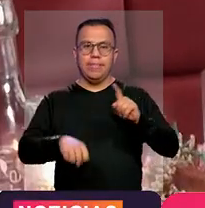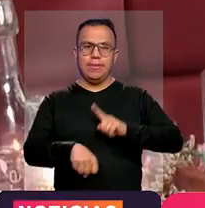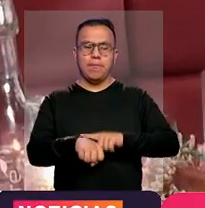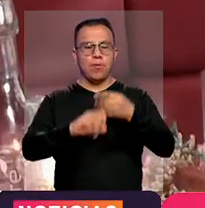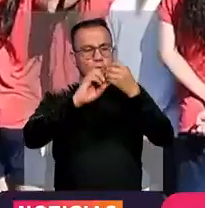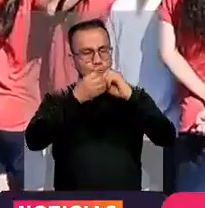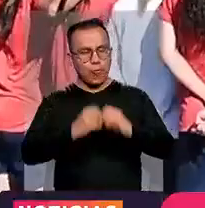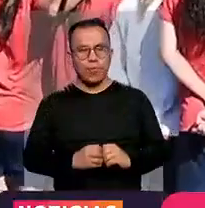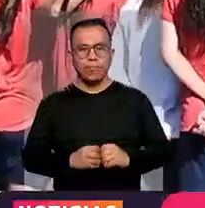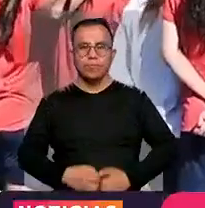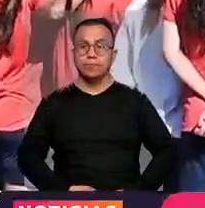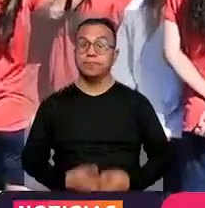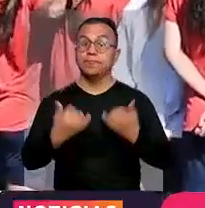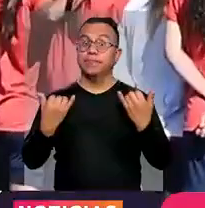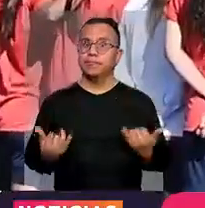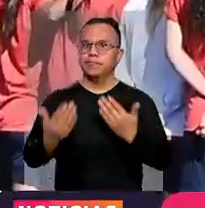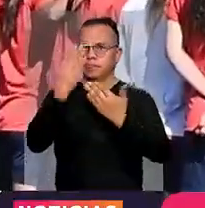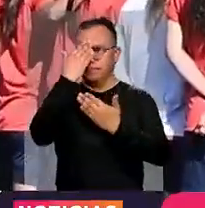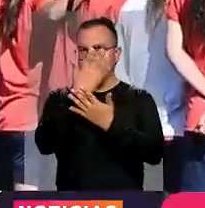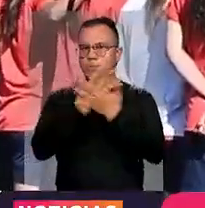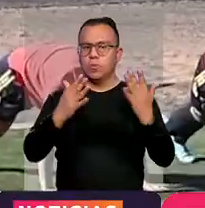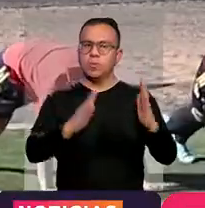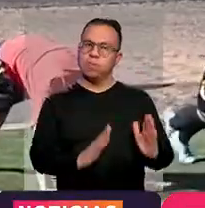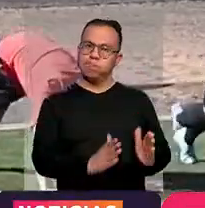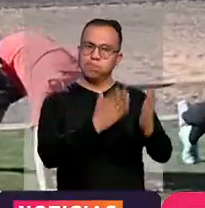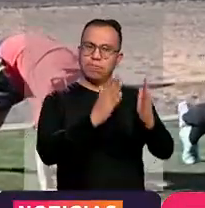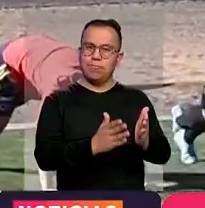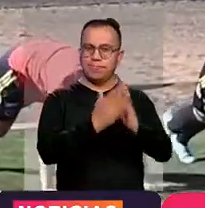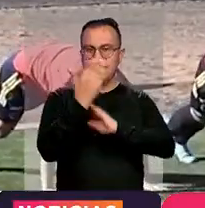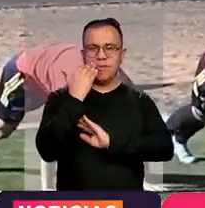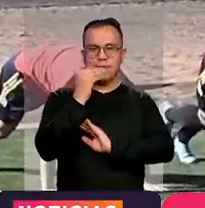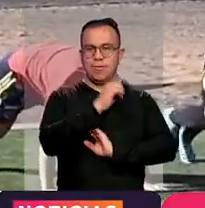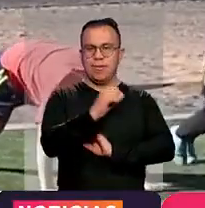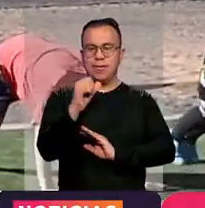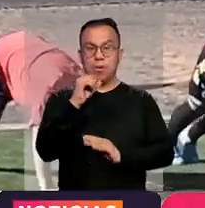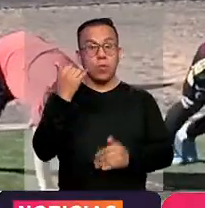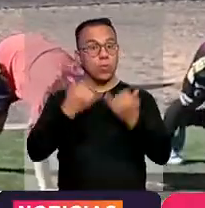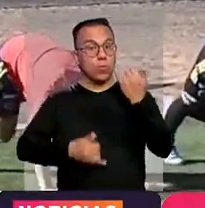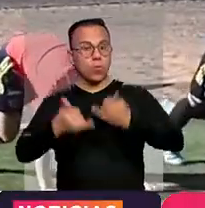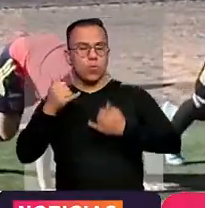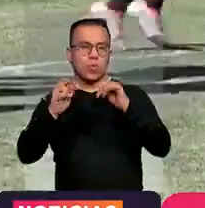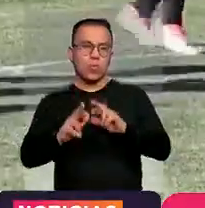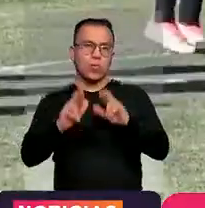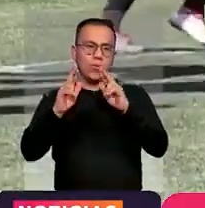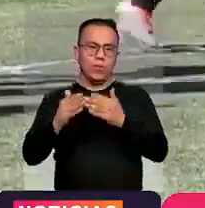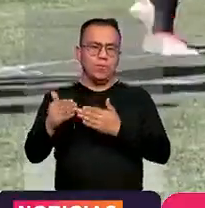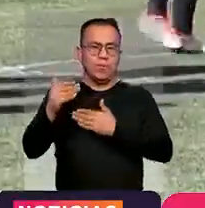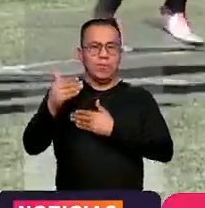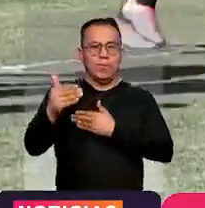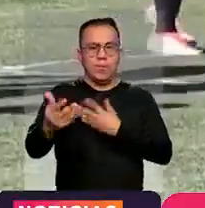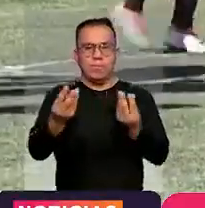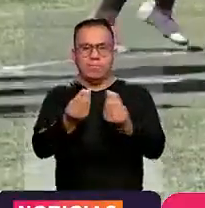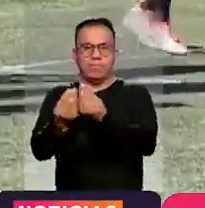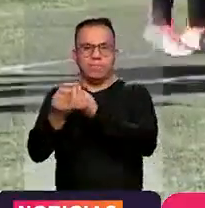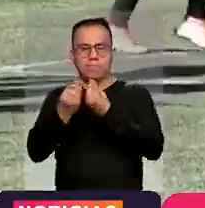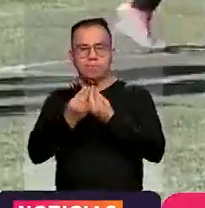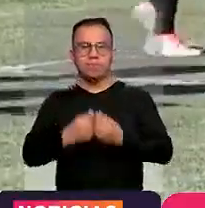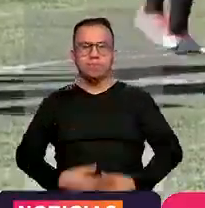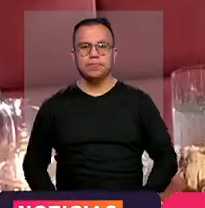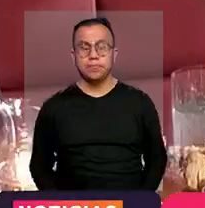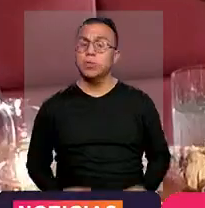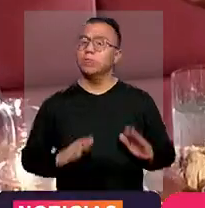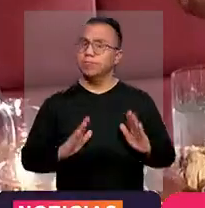la forma ideal. Si bien hay cosas que van mejorando en el fútbol femenino, la jugadora espera que no hayan vetos para sus colegas. Puede que